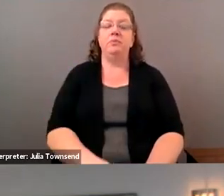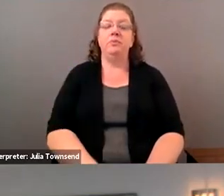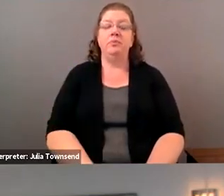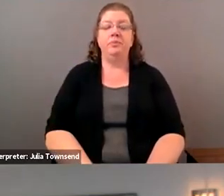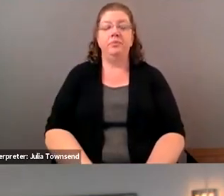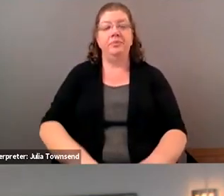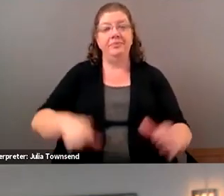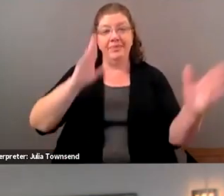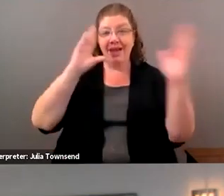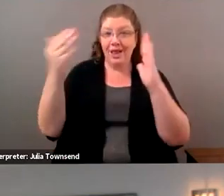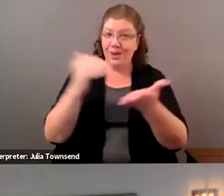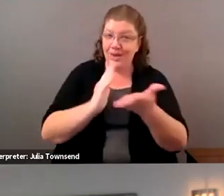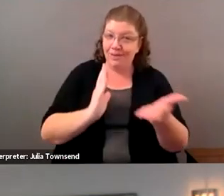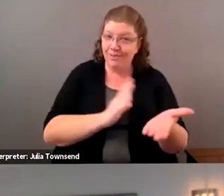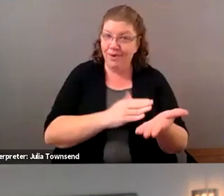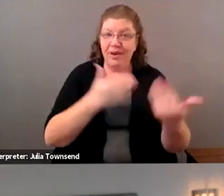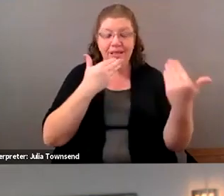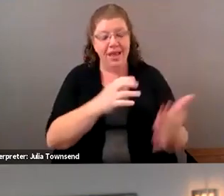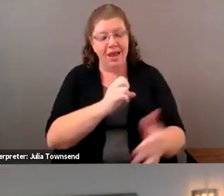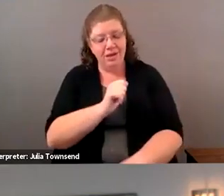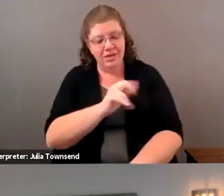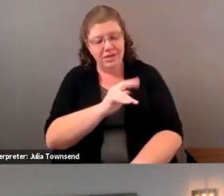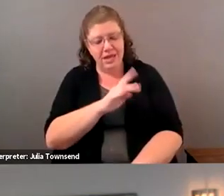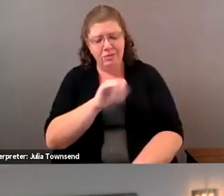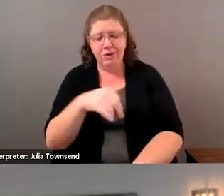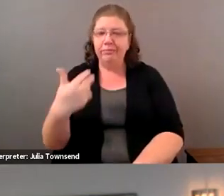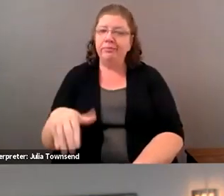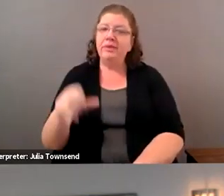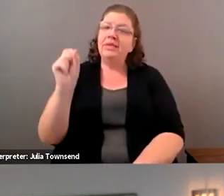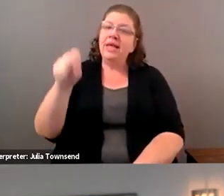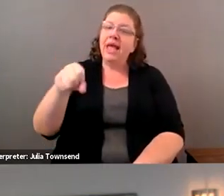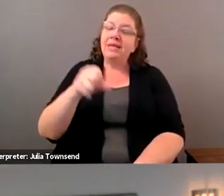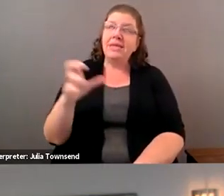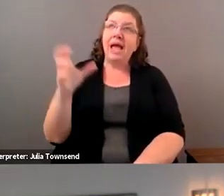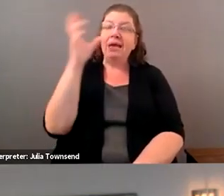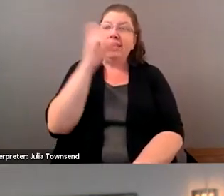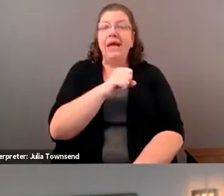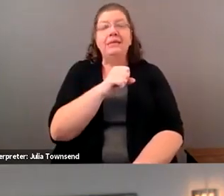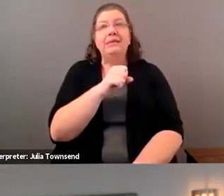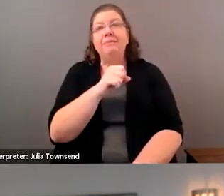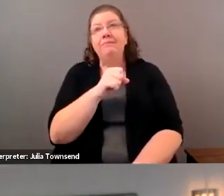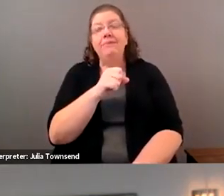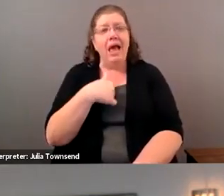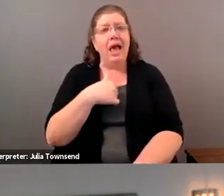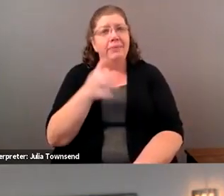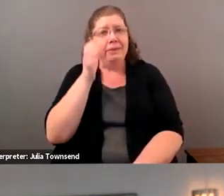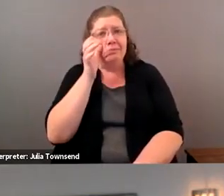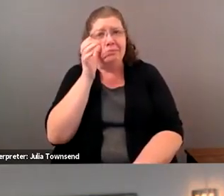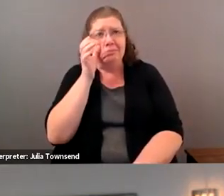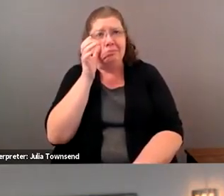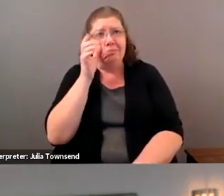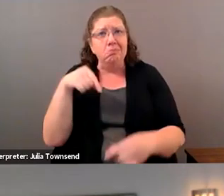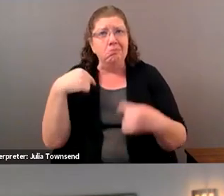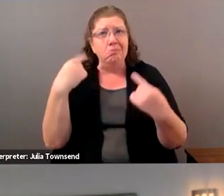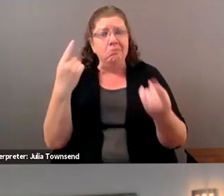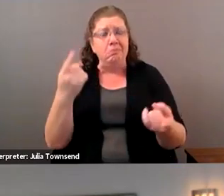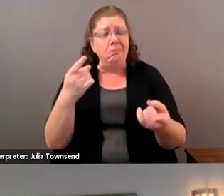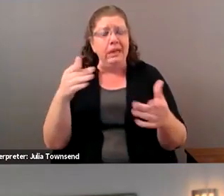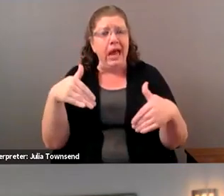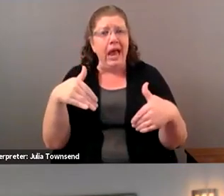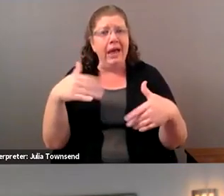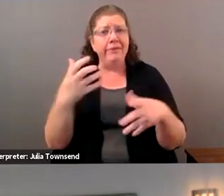hola de nuevo me escuchan consejo gracias sandro sí supongo que he estado escuchando esto pero no